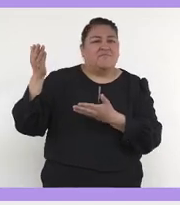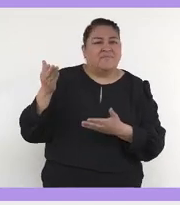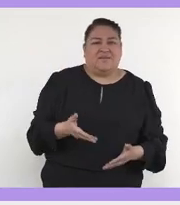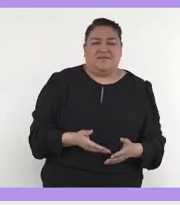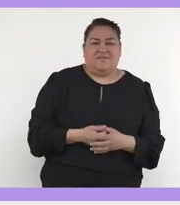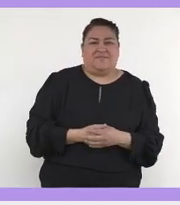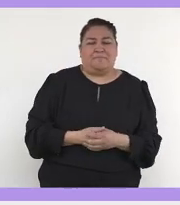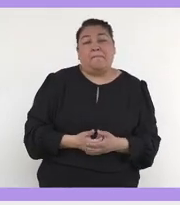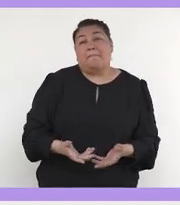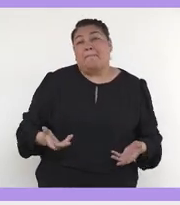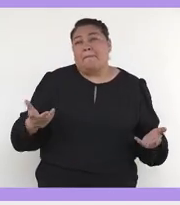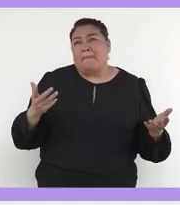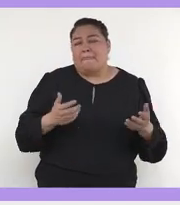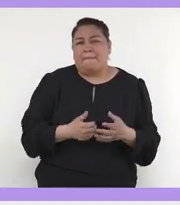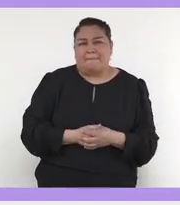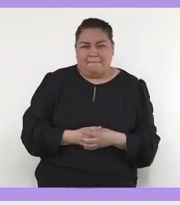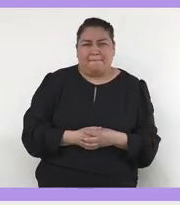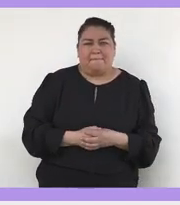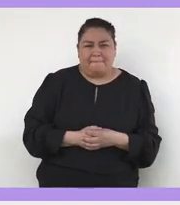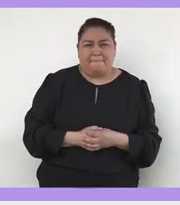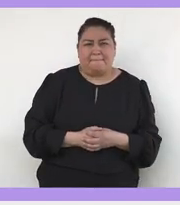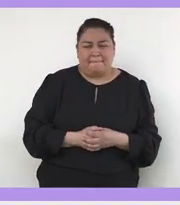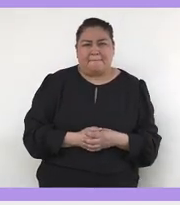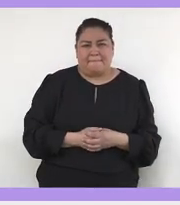aquí la tengo venga